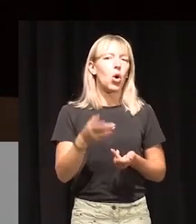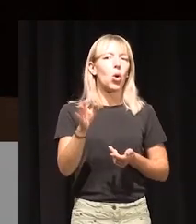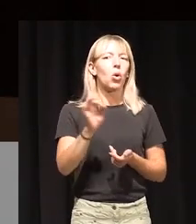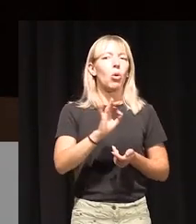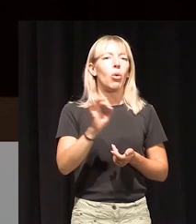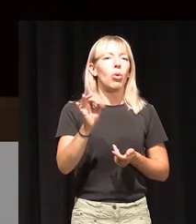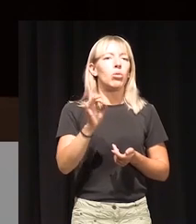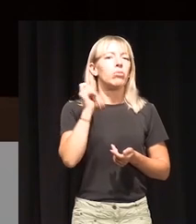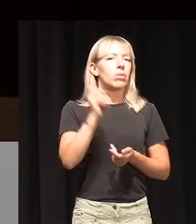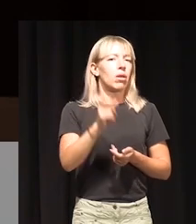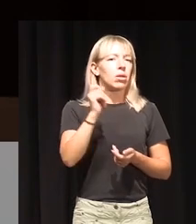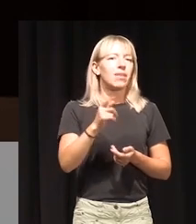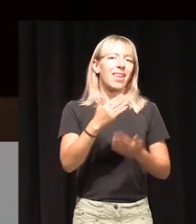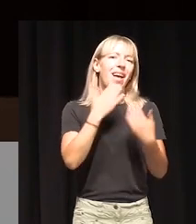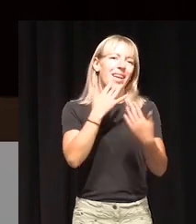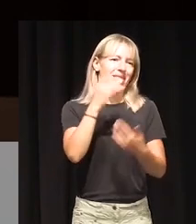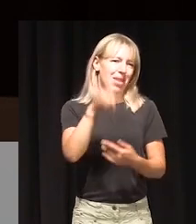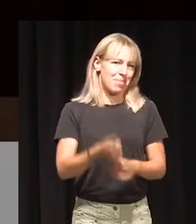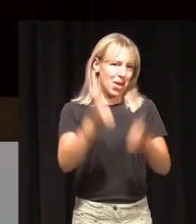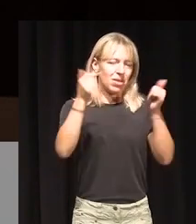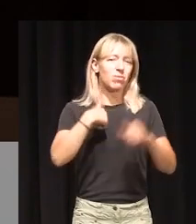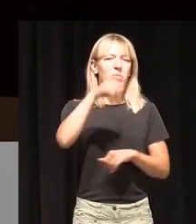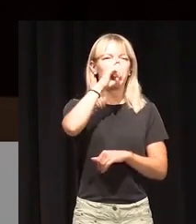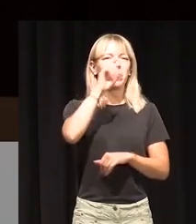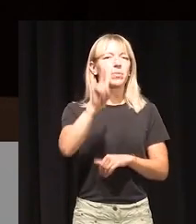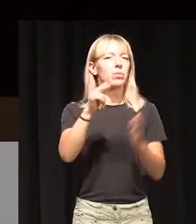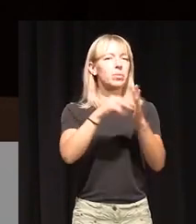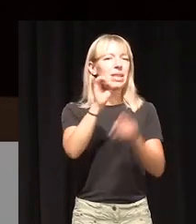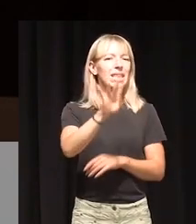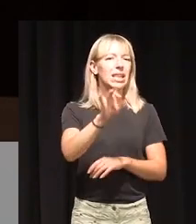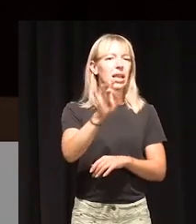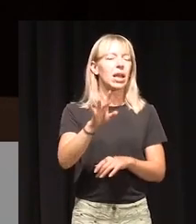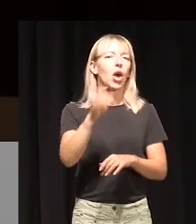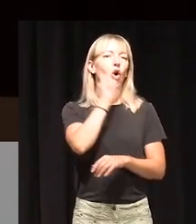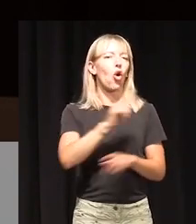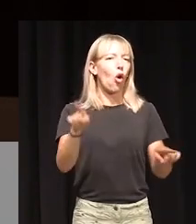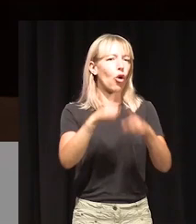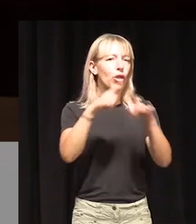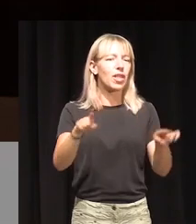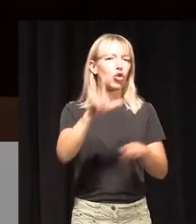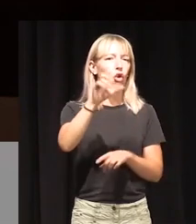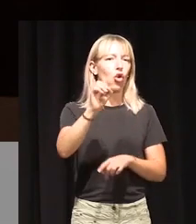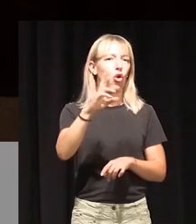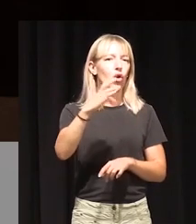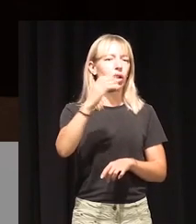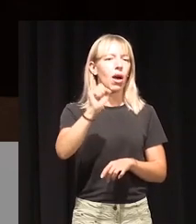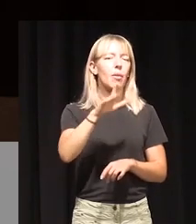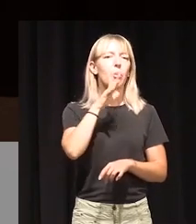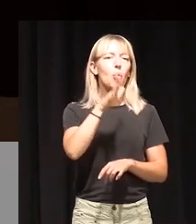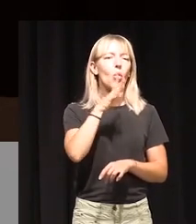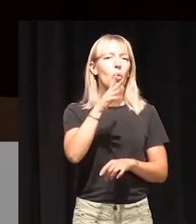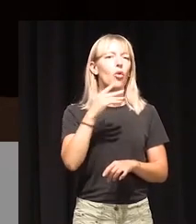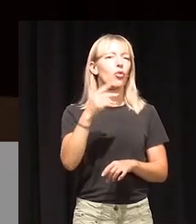que con frecuencia más lo agradecen, ¿no? Recuerdo en 2015 un concierto que hicimos en Lorca para la